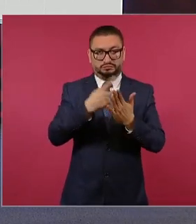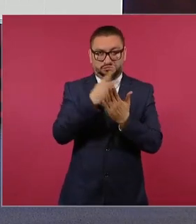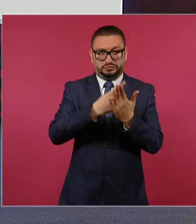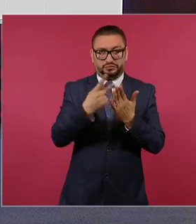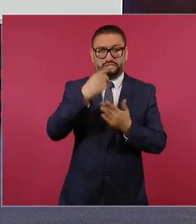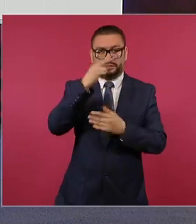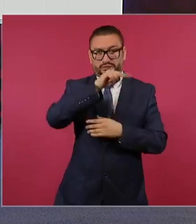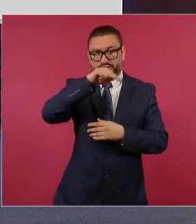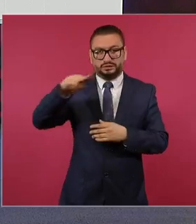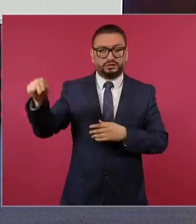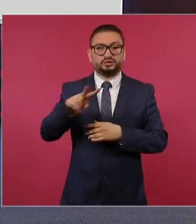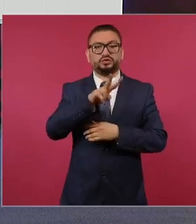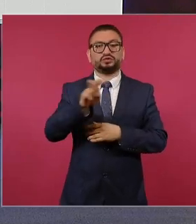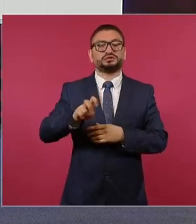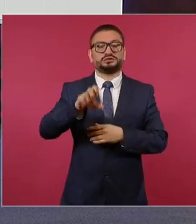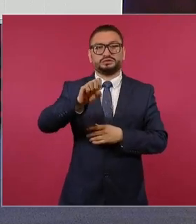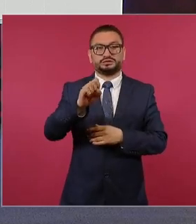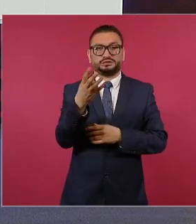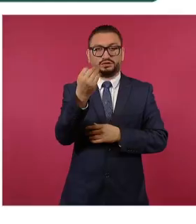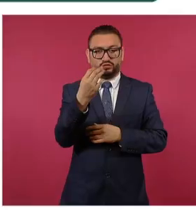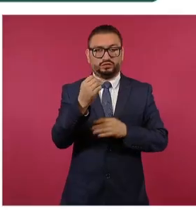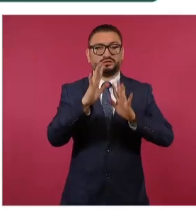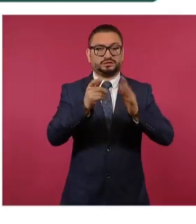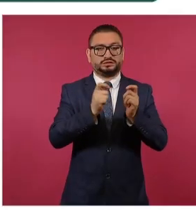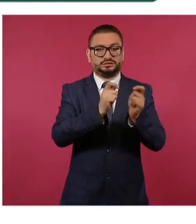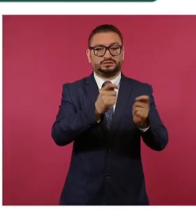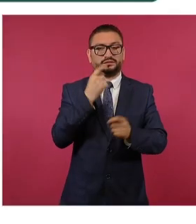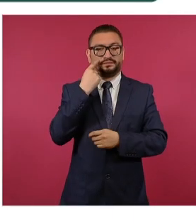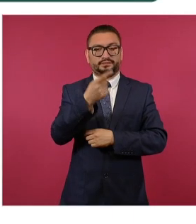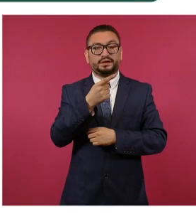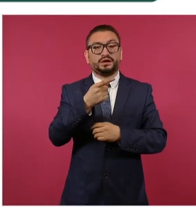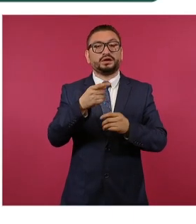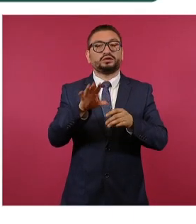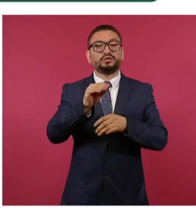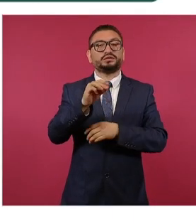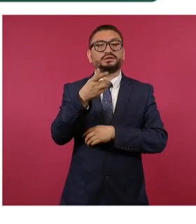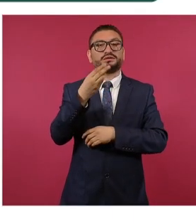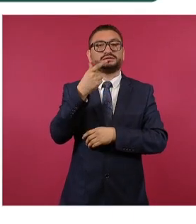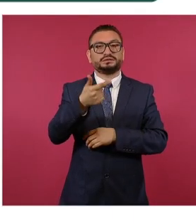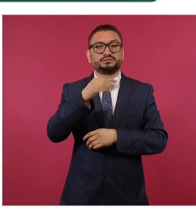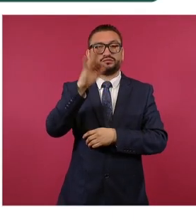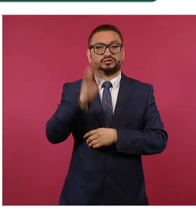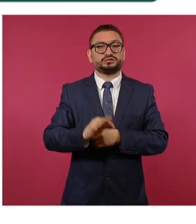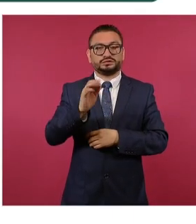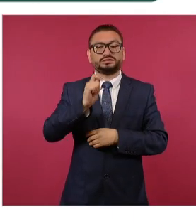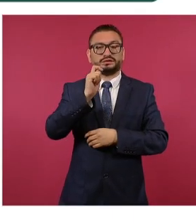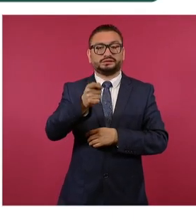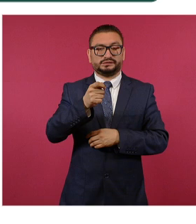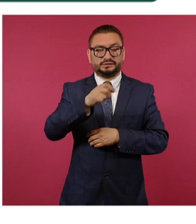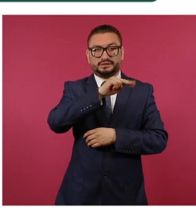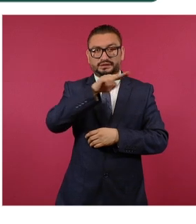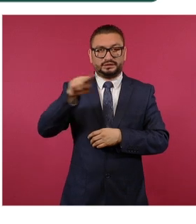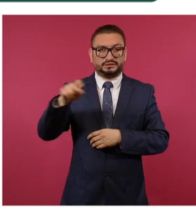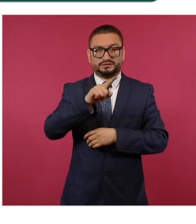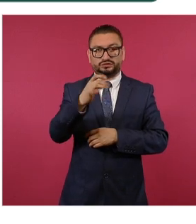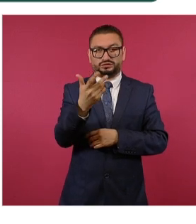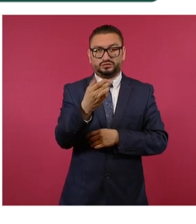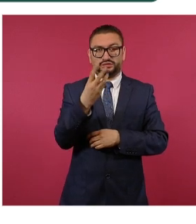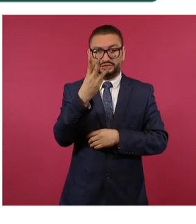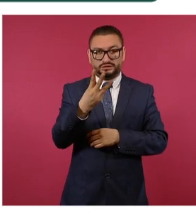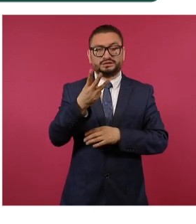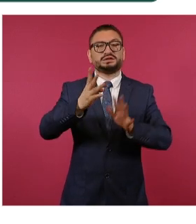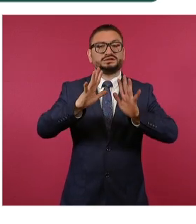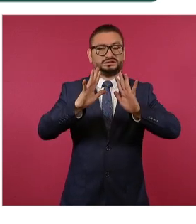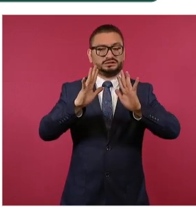para Nayarit, hay 269 ya entregadas, el 97%, y destacadamente en Nayarit, 153 que